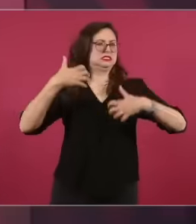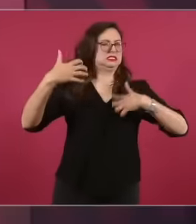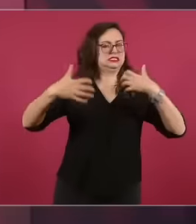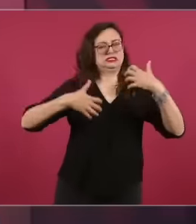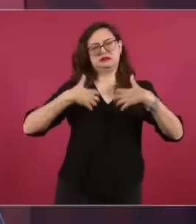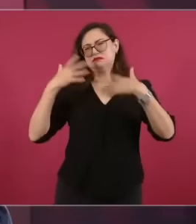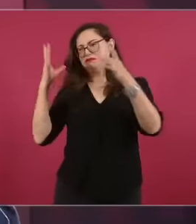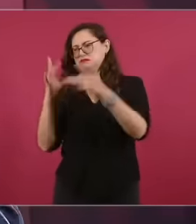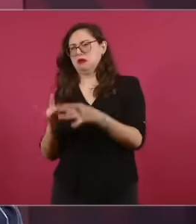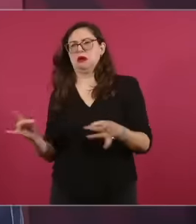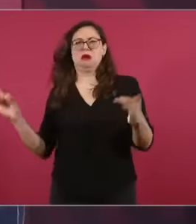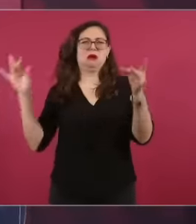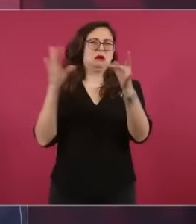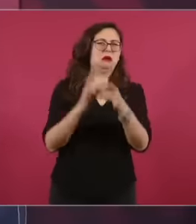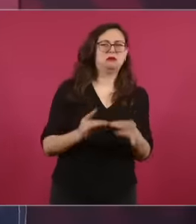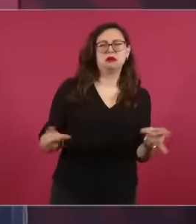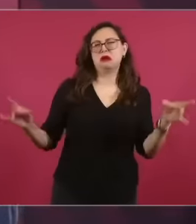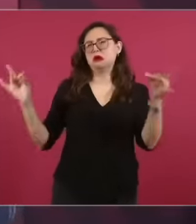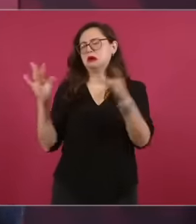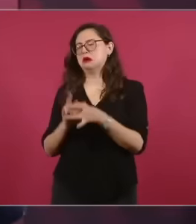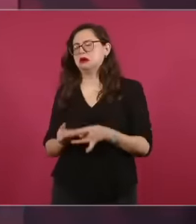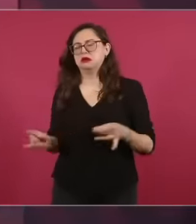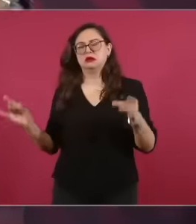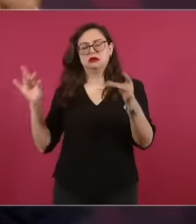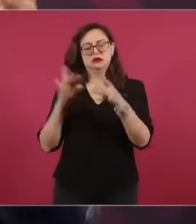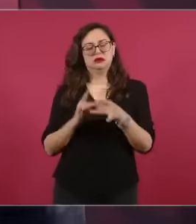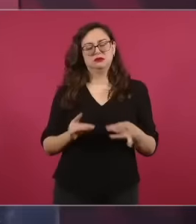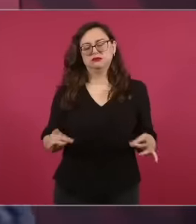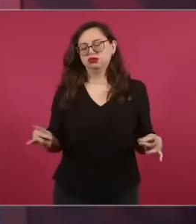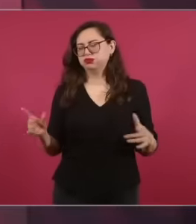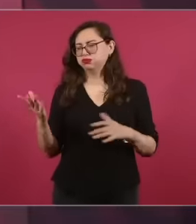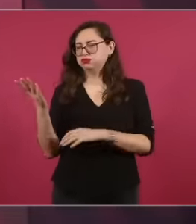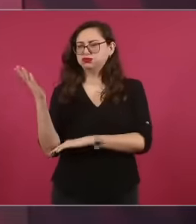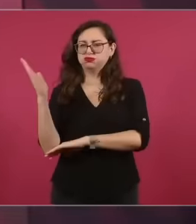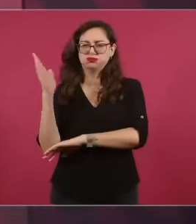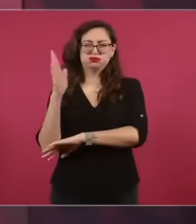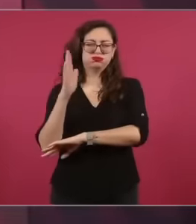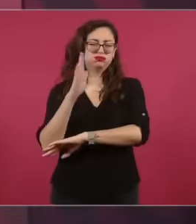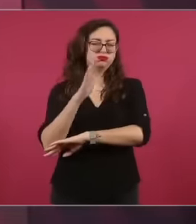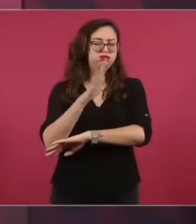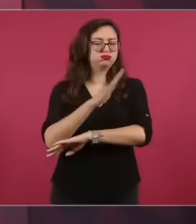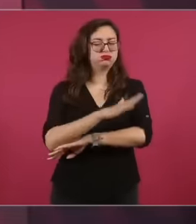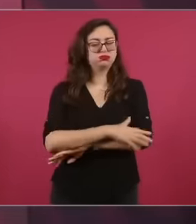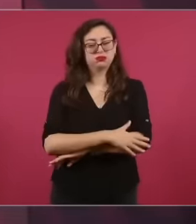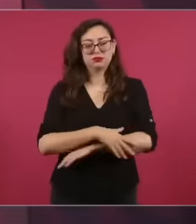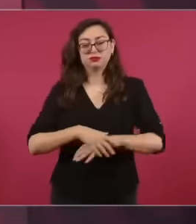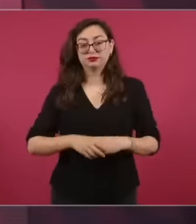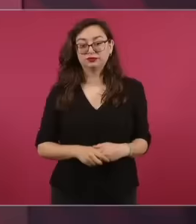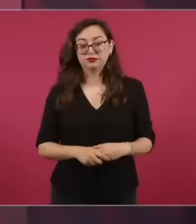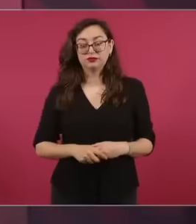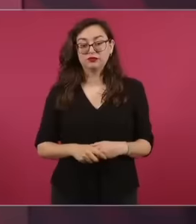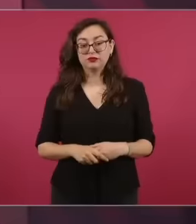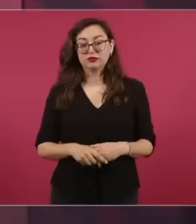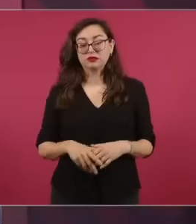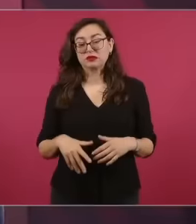los expertos económicos en las televisoras, el